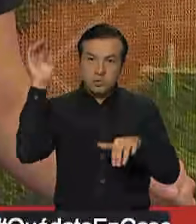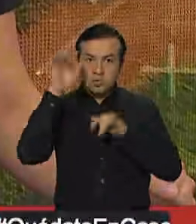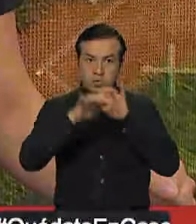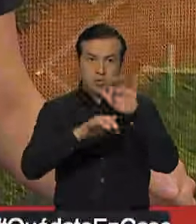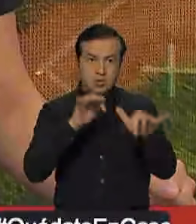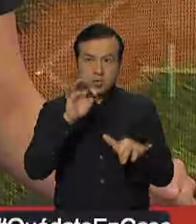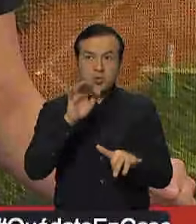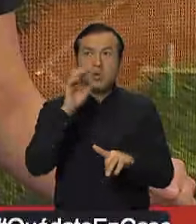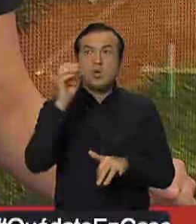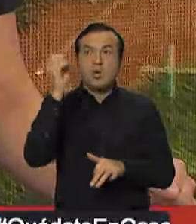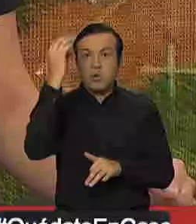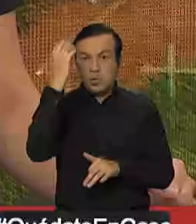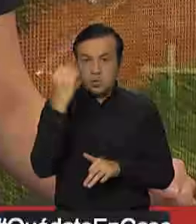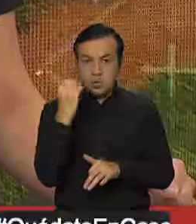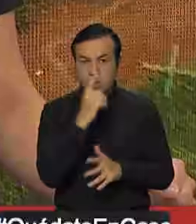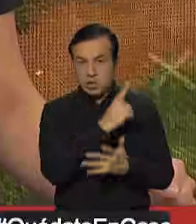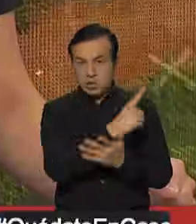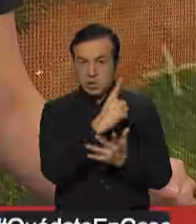con el semáforo de cada cantón.